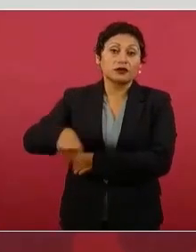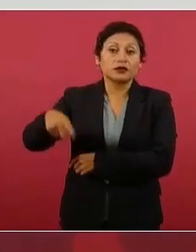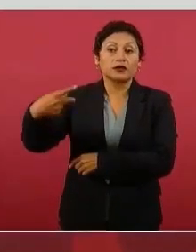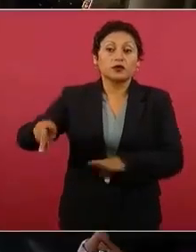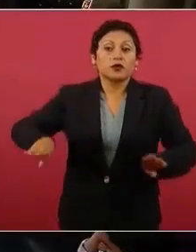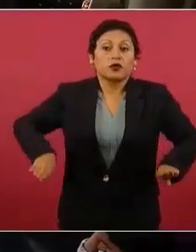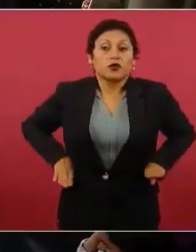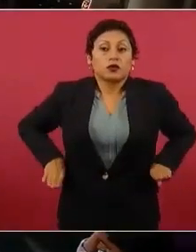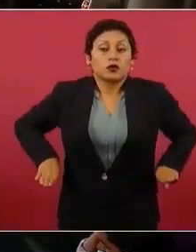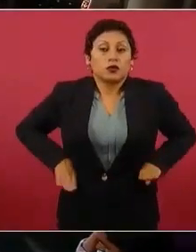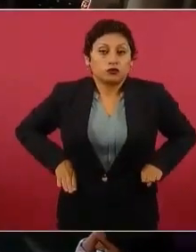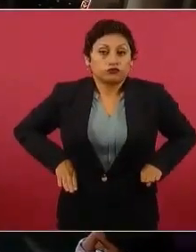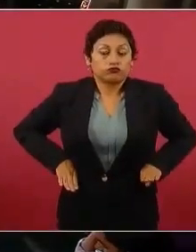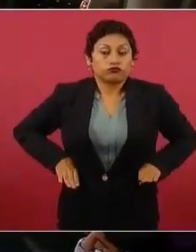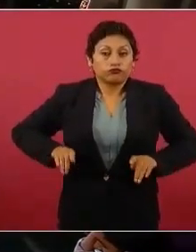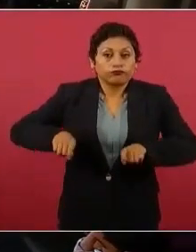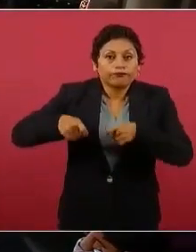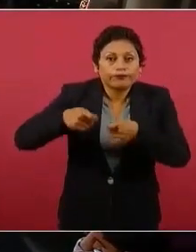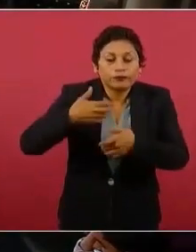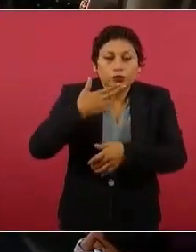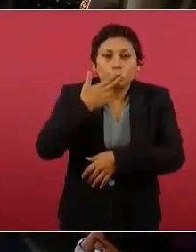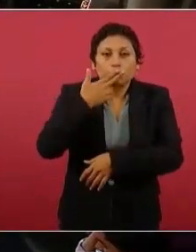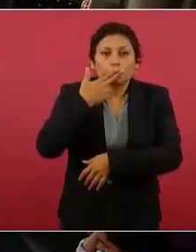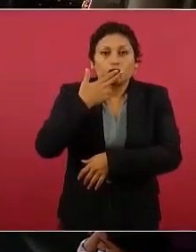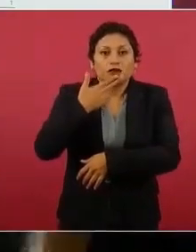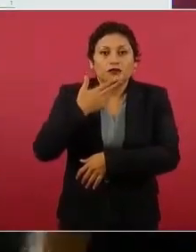Porque esto lo sacamos